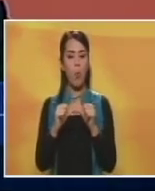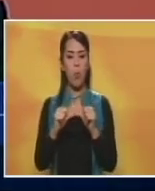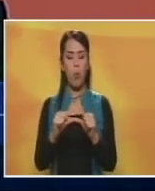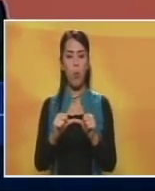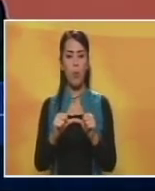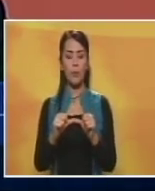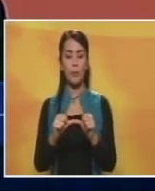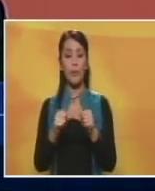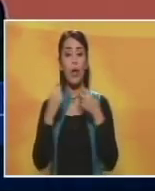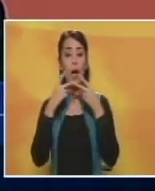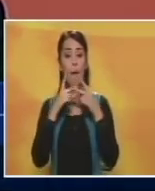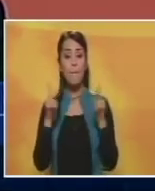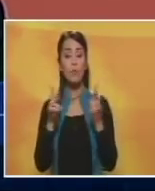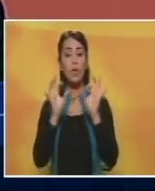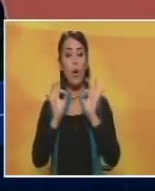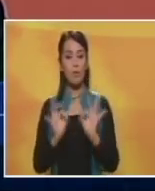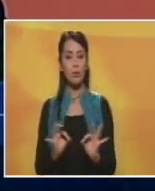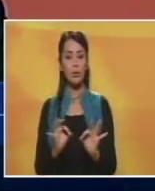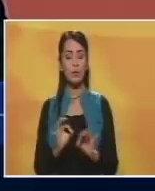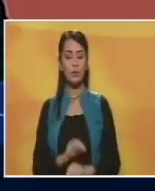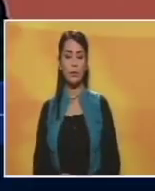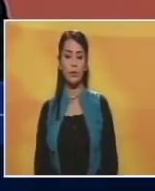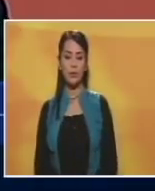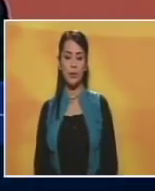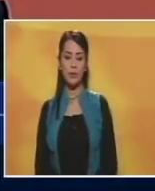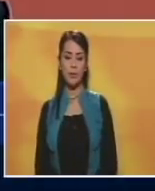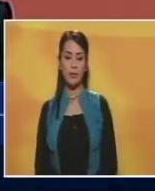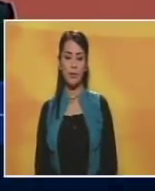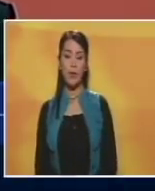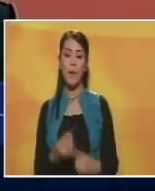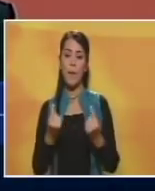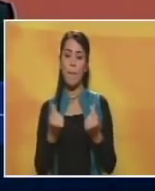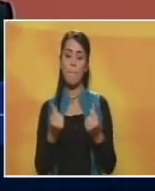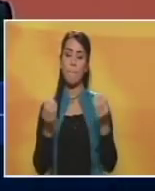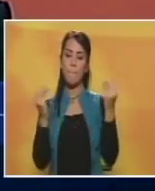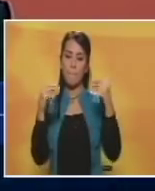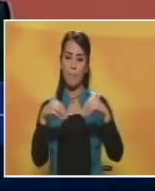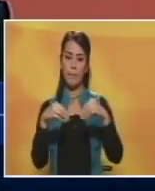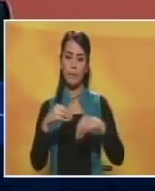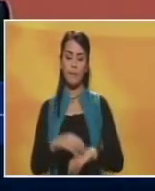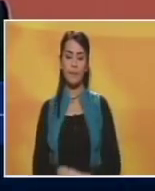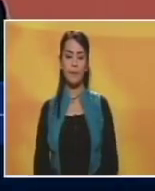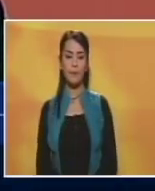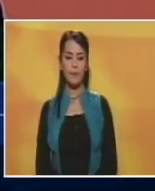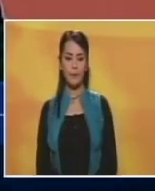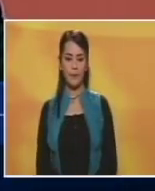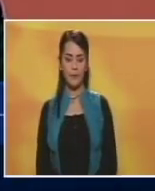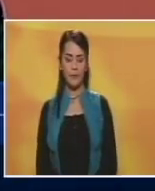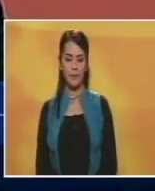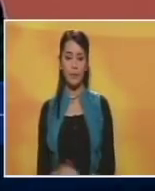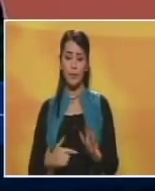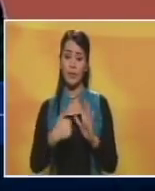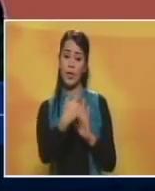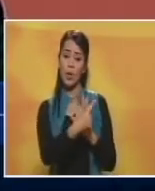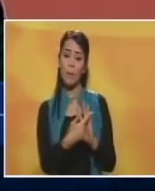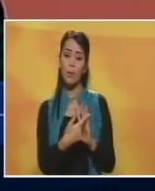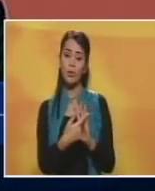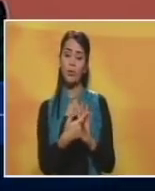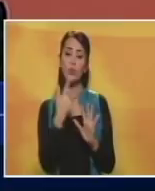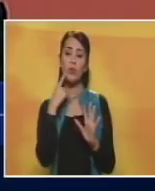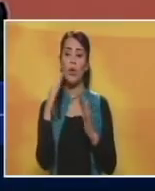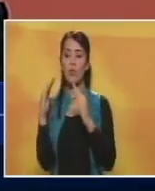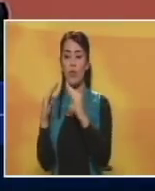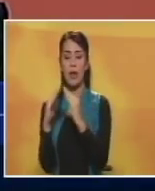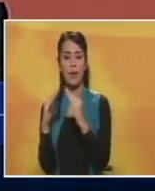a publicar oficialmente los precios acordados de los productos del